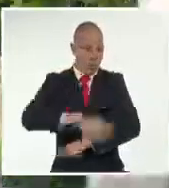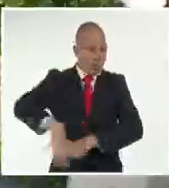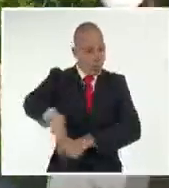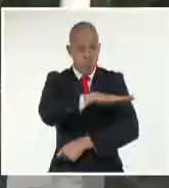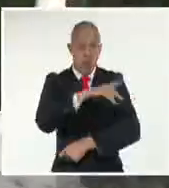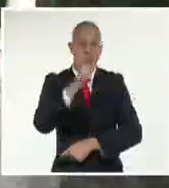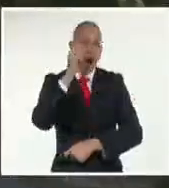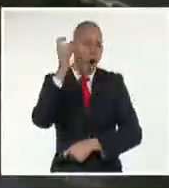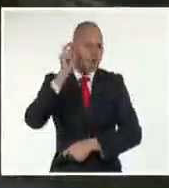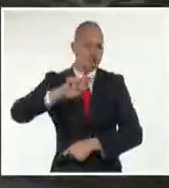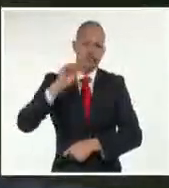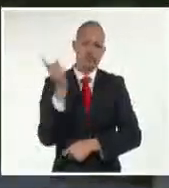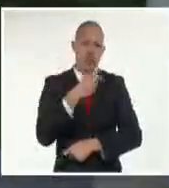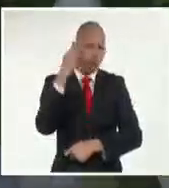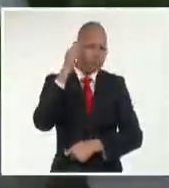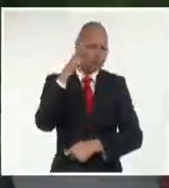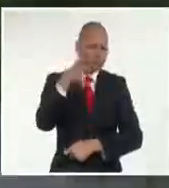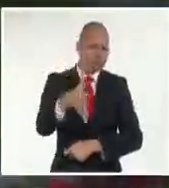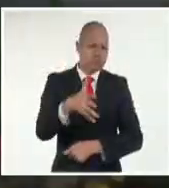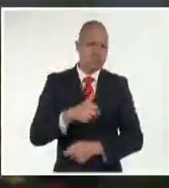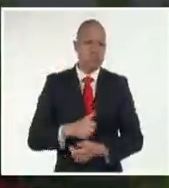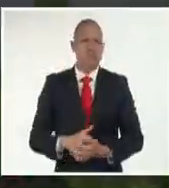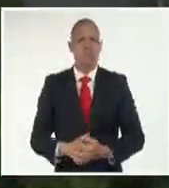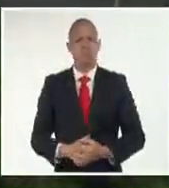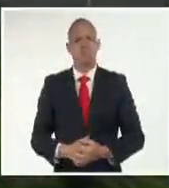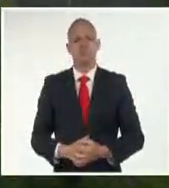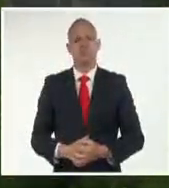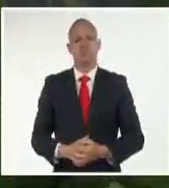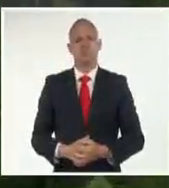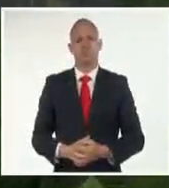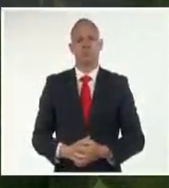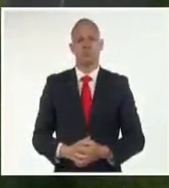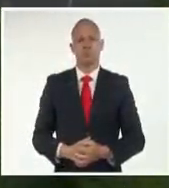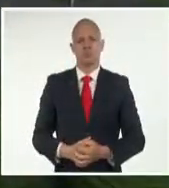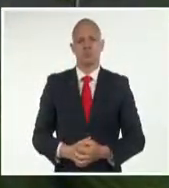las cubanas. Dairon Chang Rams, Sistema Informativo de la Televisión Cubana.